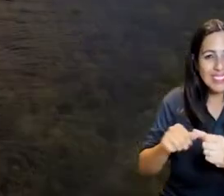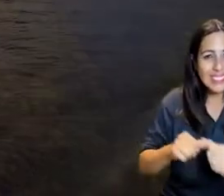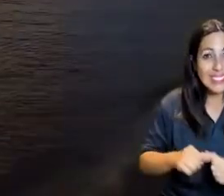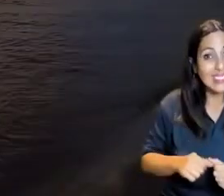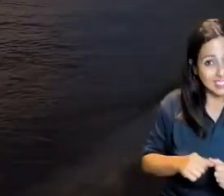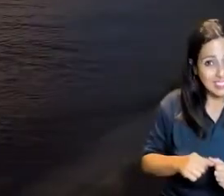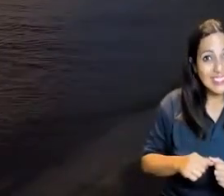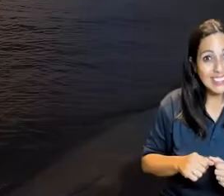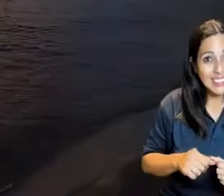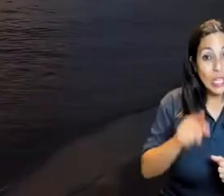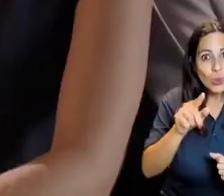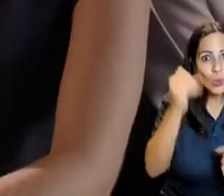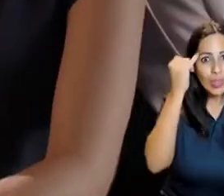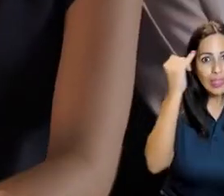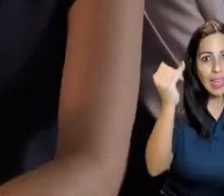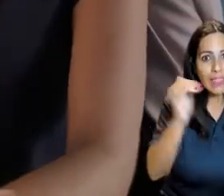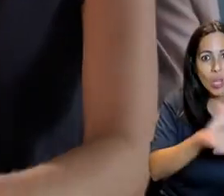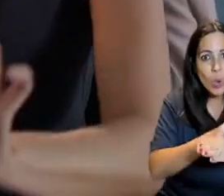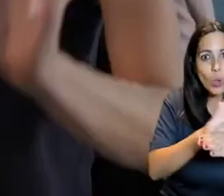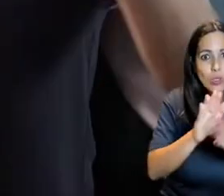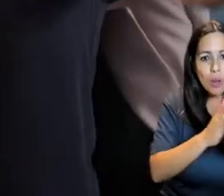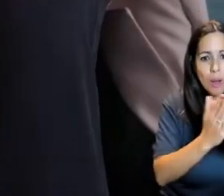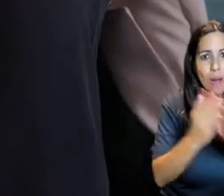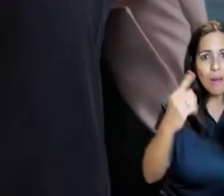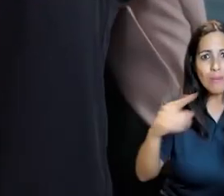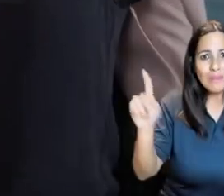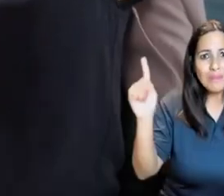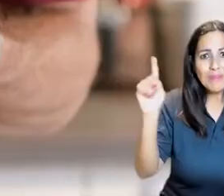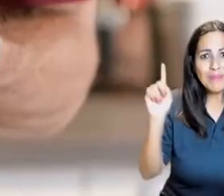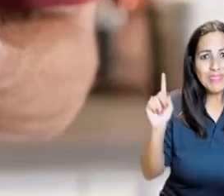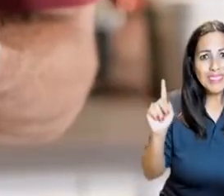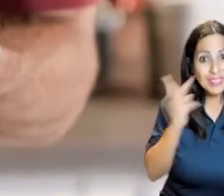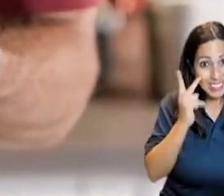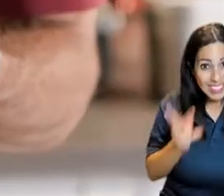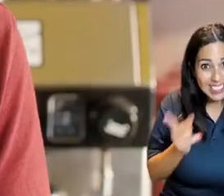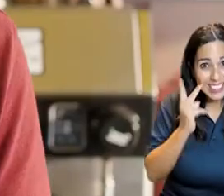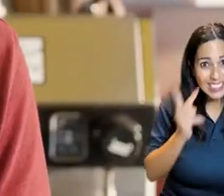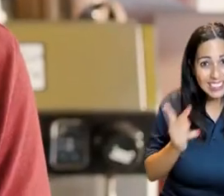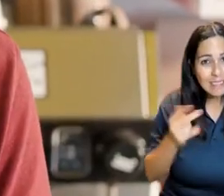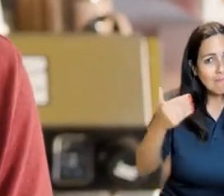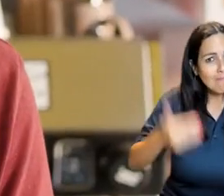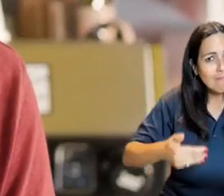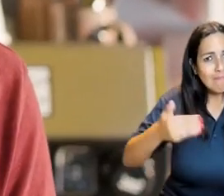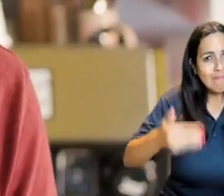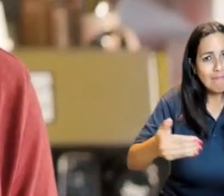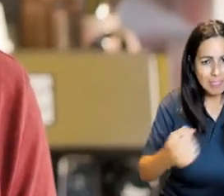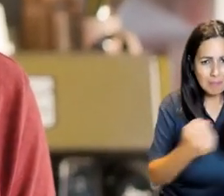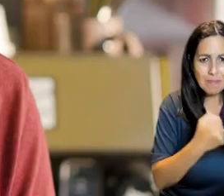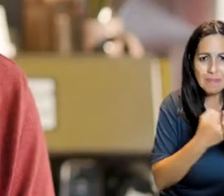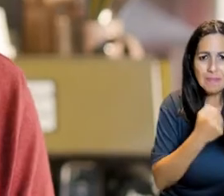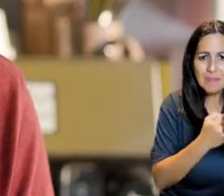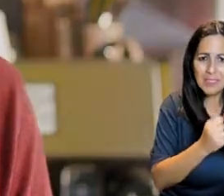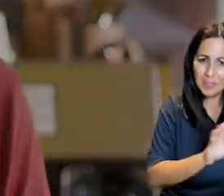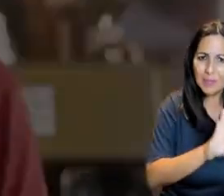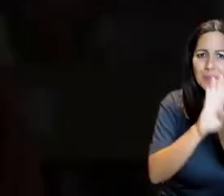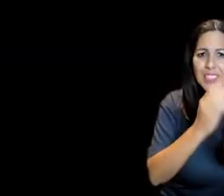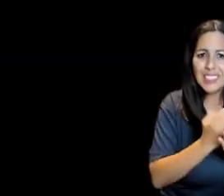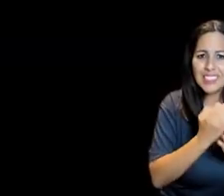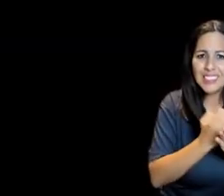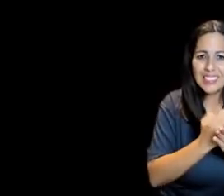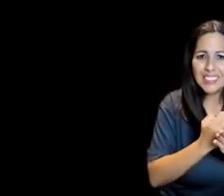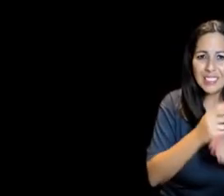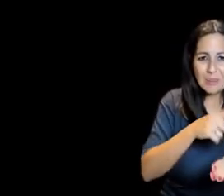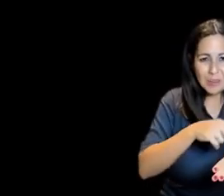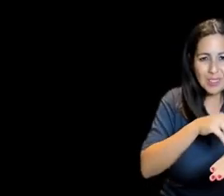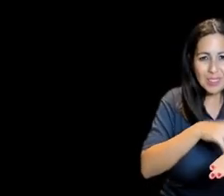y conservación. Cuando conviertes una idea de negocio en una gran realidad. Como ves, continuamente aportamos al crecimiento económico de Puerto